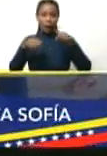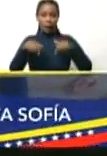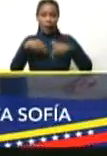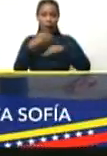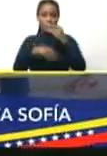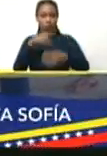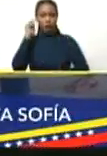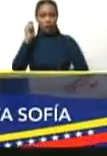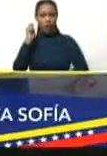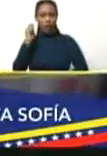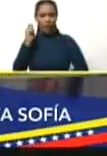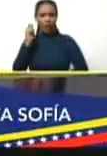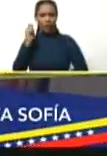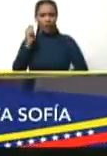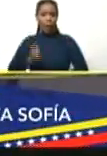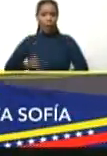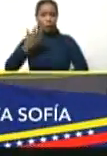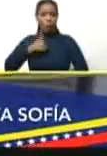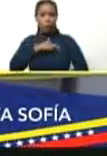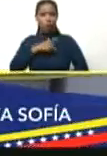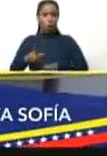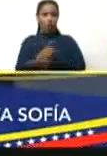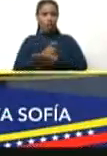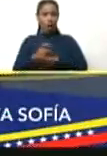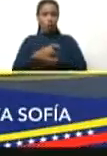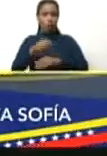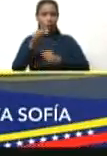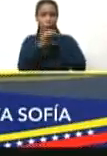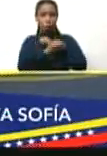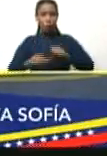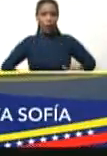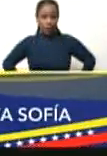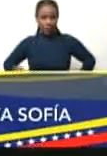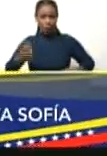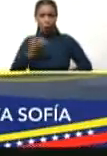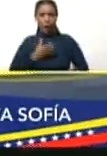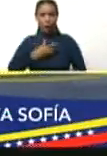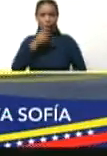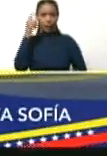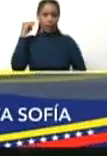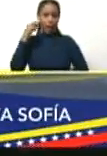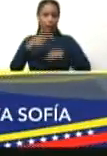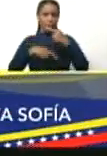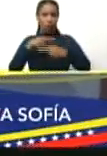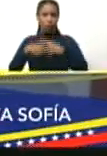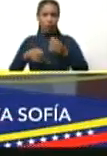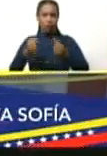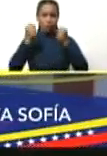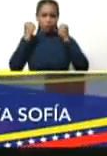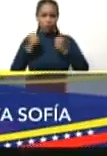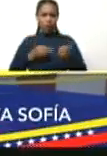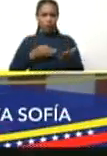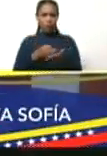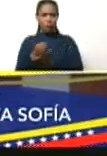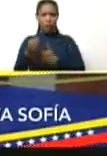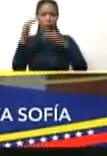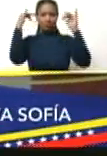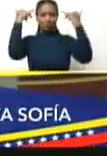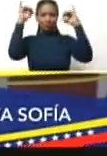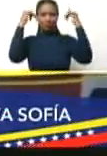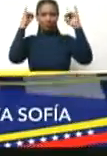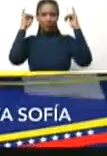tarea encomendada, nuestro gobernador, nuestros alcaldes y alcaldesas revolucionarios firmes, celebrando la